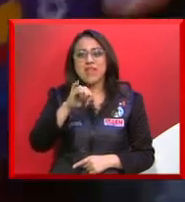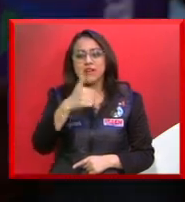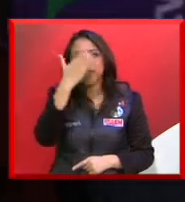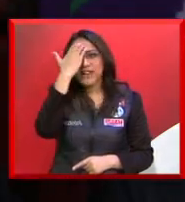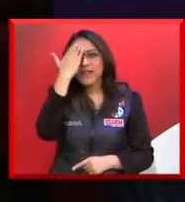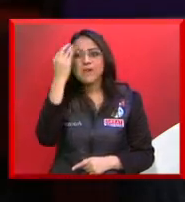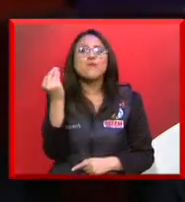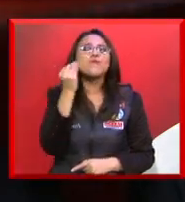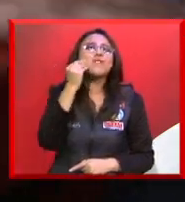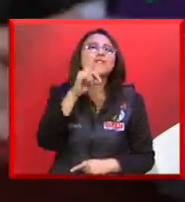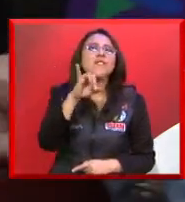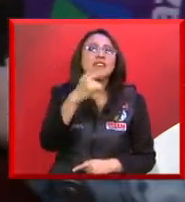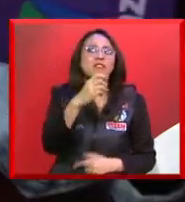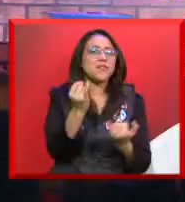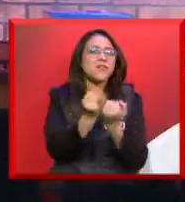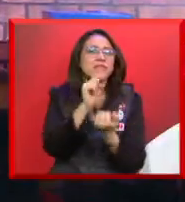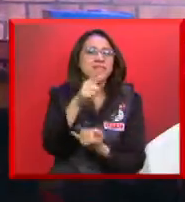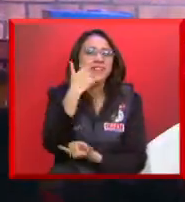de Diego.